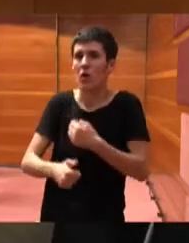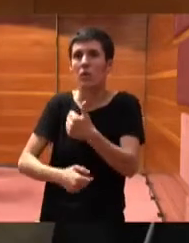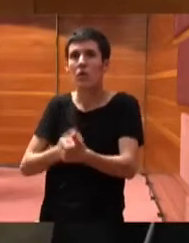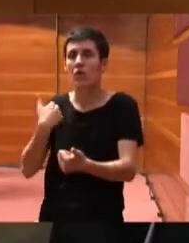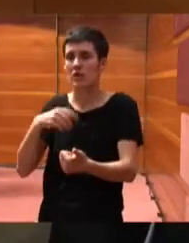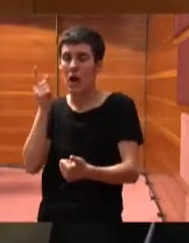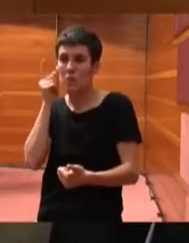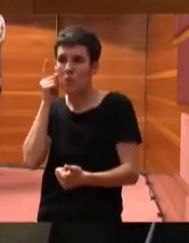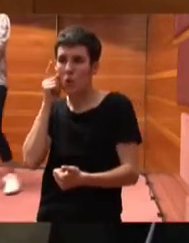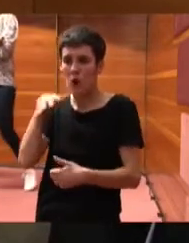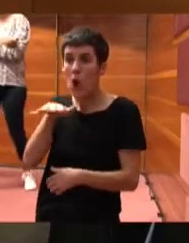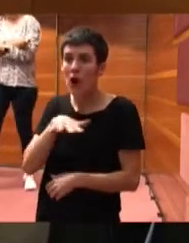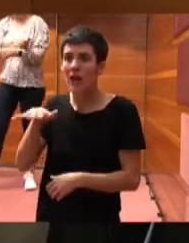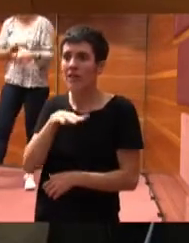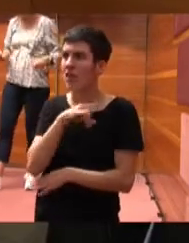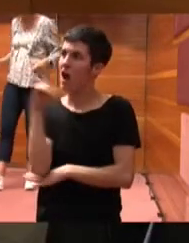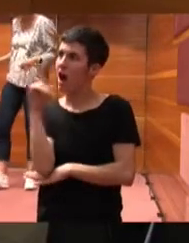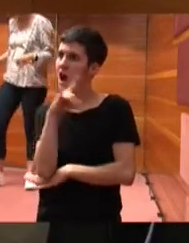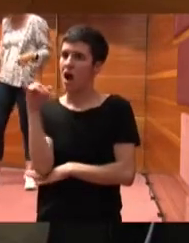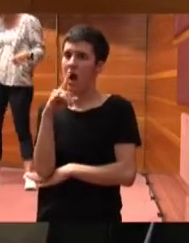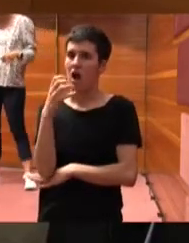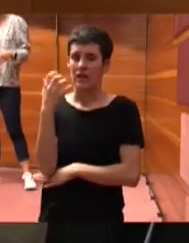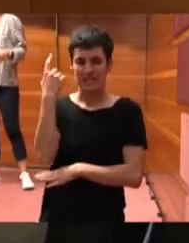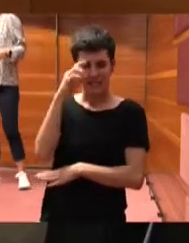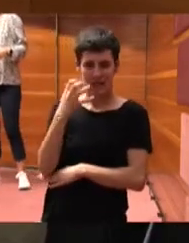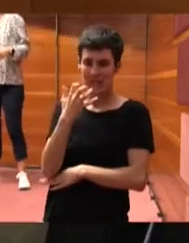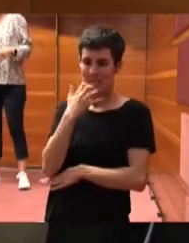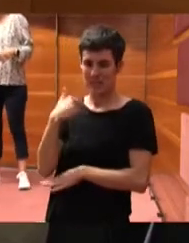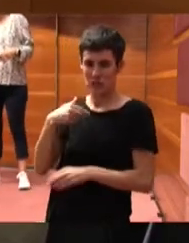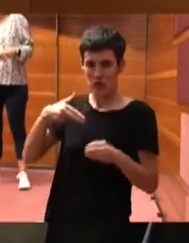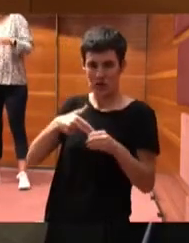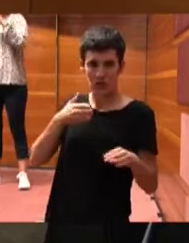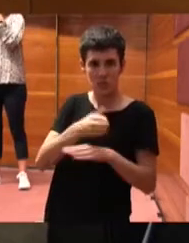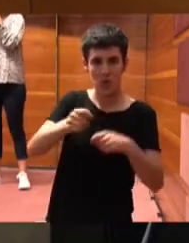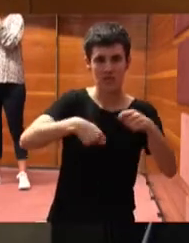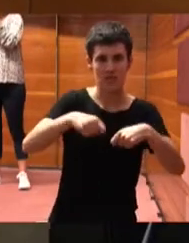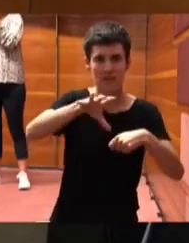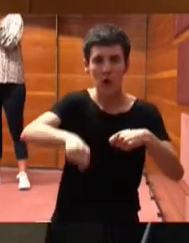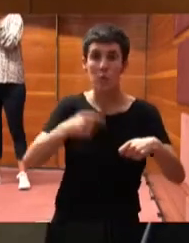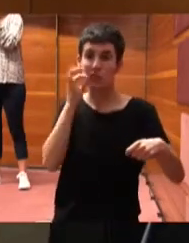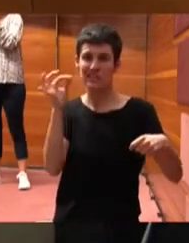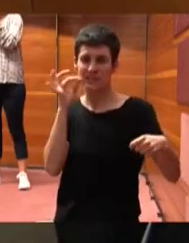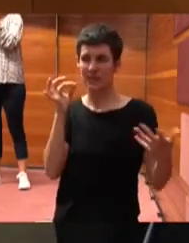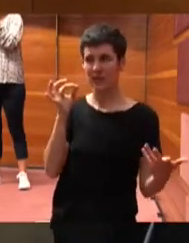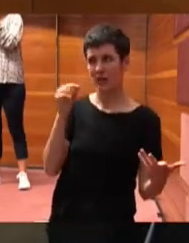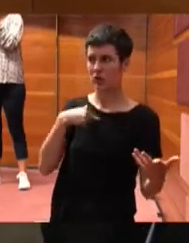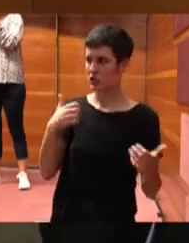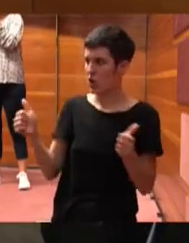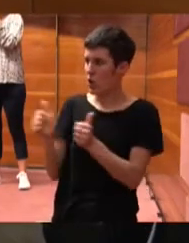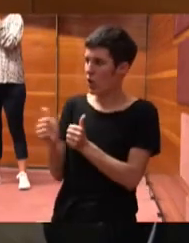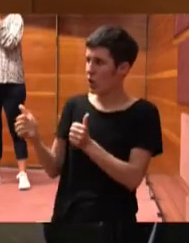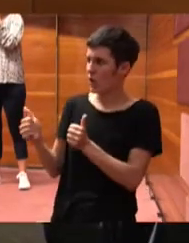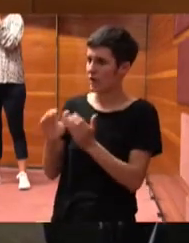en nuestro móvil, saben que acabo de comprar chicles en la gasolinera, que he estado al lado tuyo y por eso me recomienda Facebook que me haga